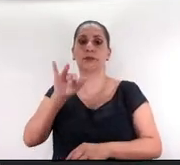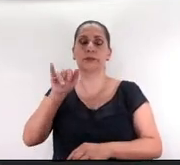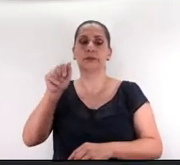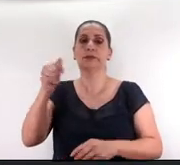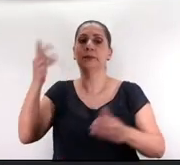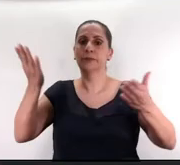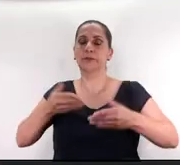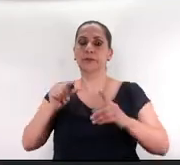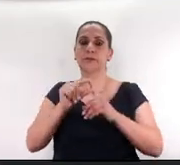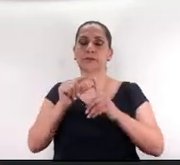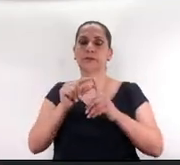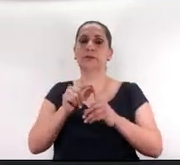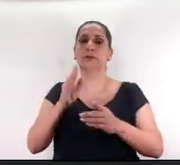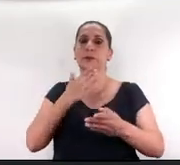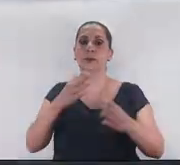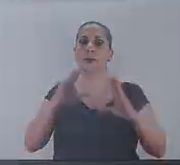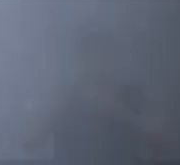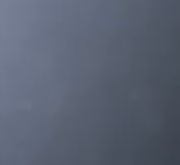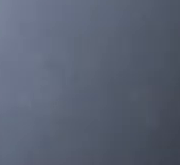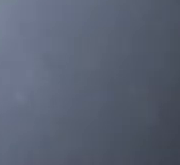bienvenida. Muy buenas noches, don Rashid.